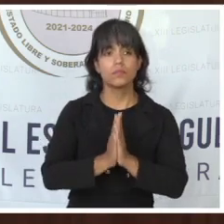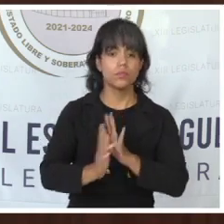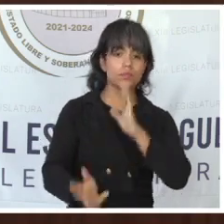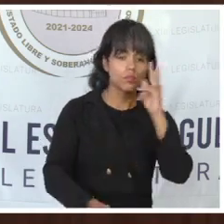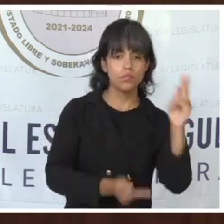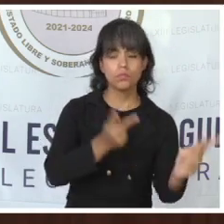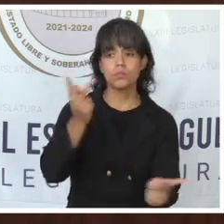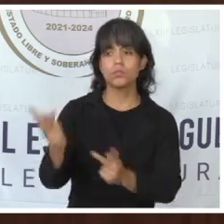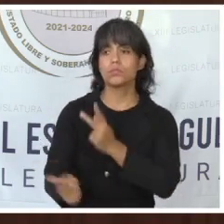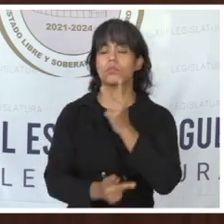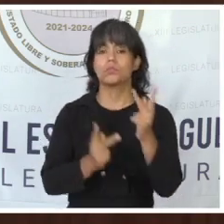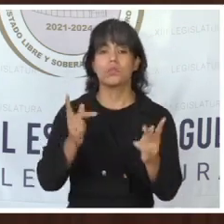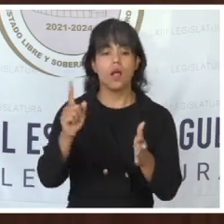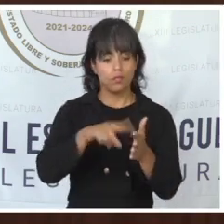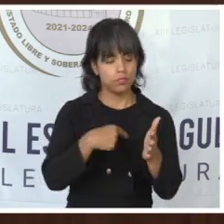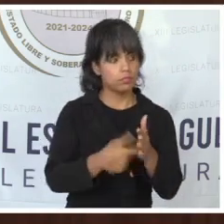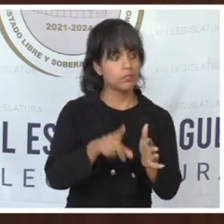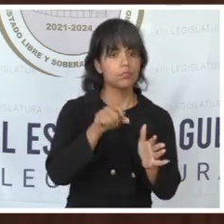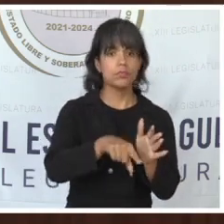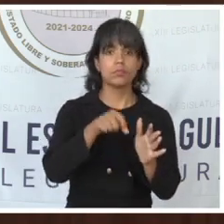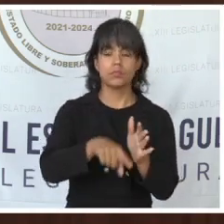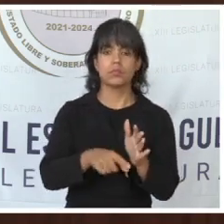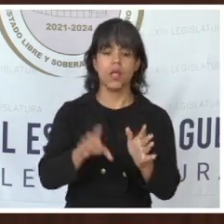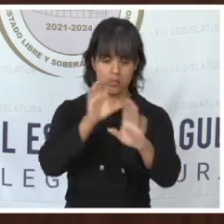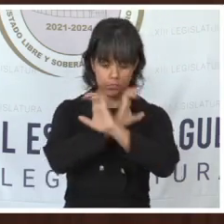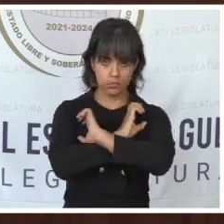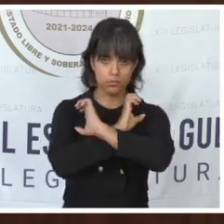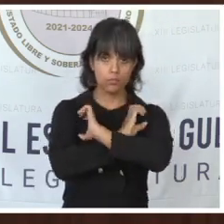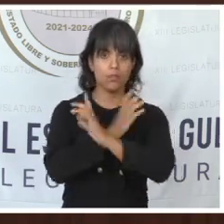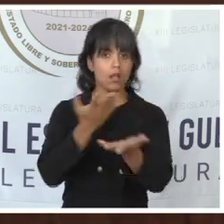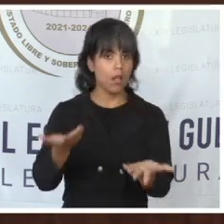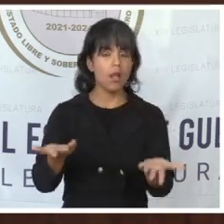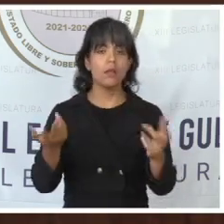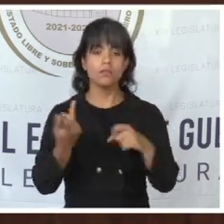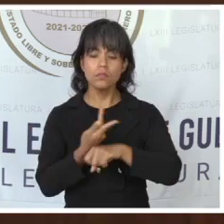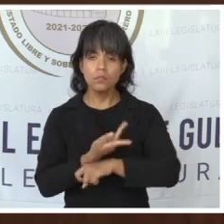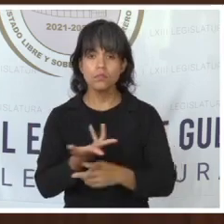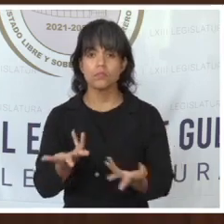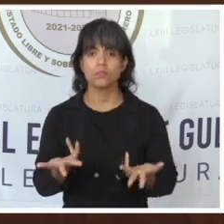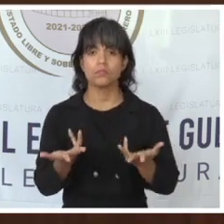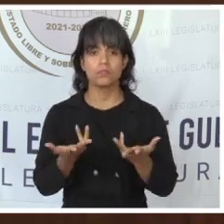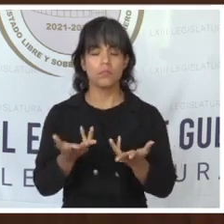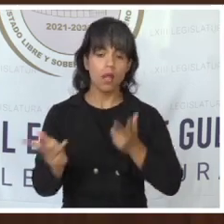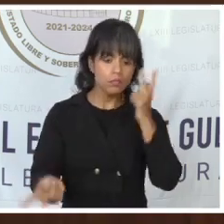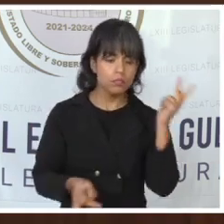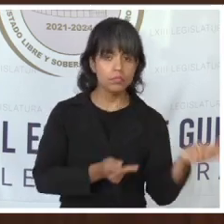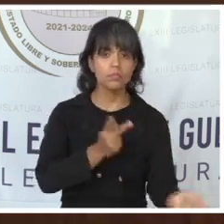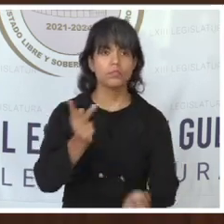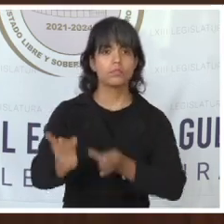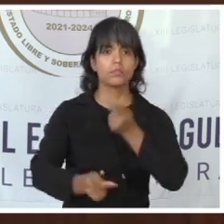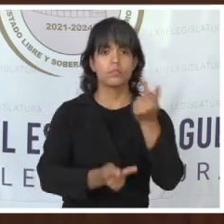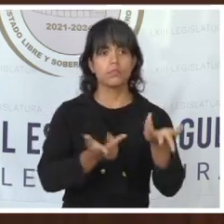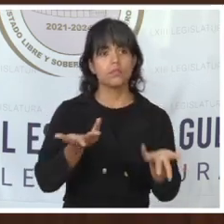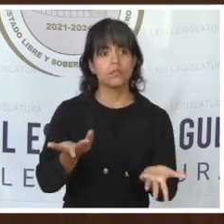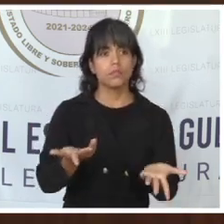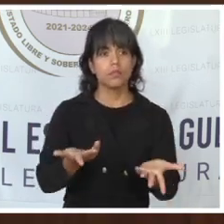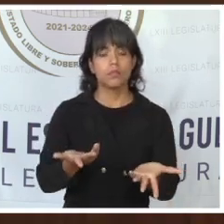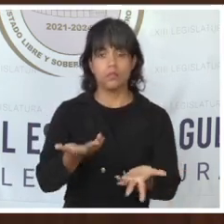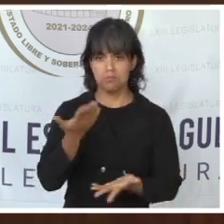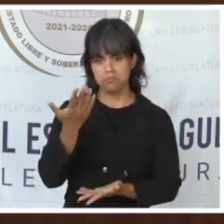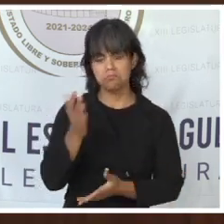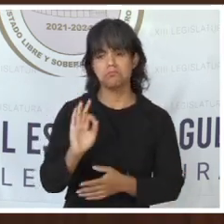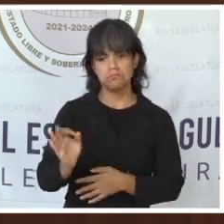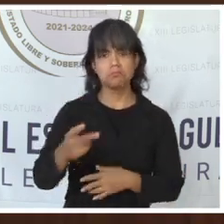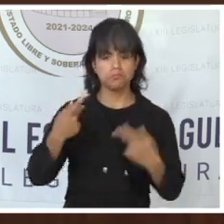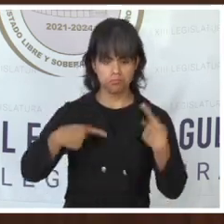en materia electoral y en materia educativa. Y si ellos coinciden que el texto propuesto en su momento por este